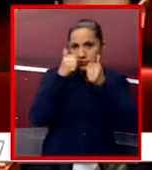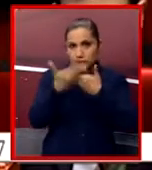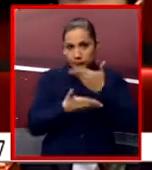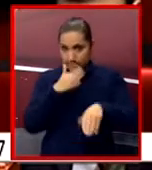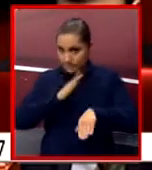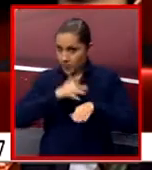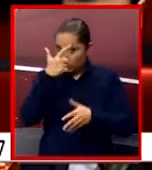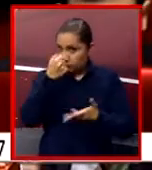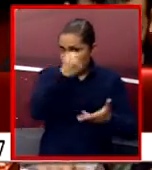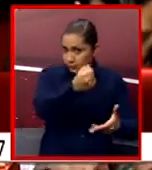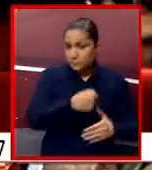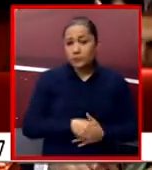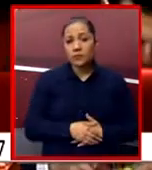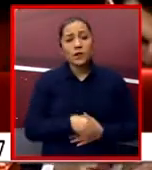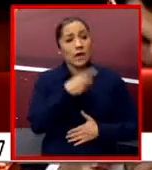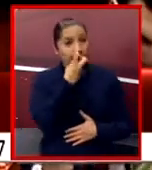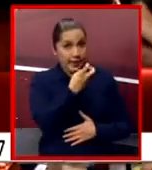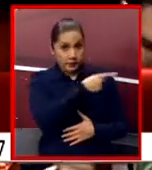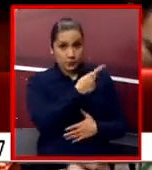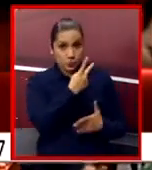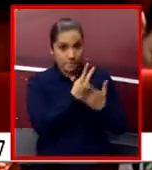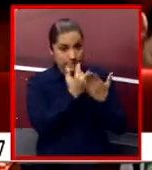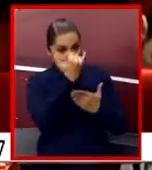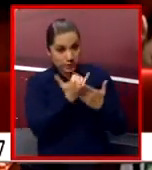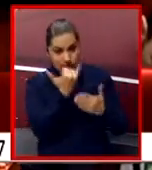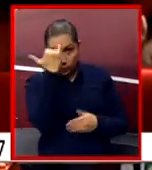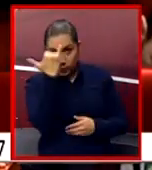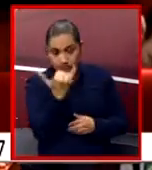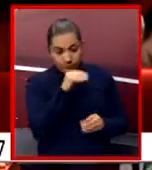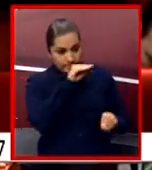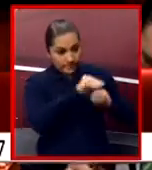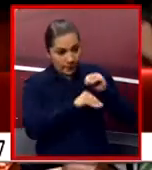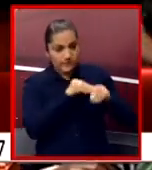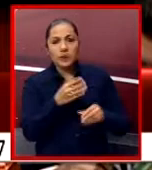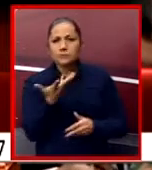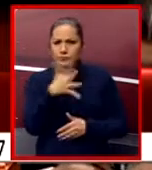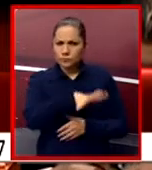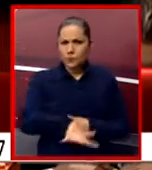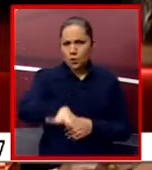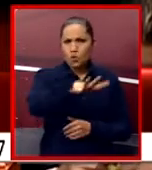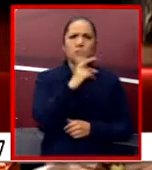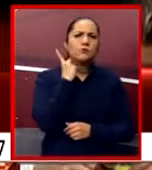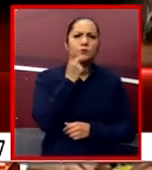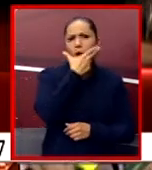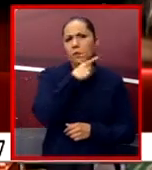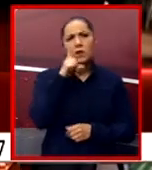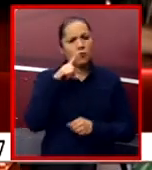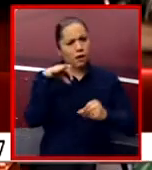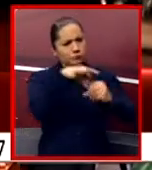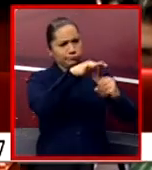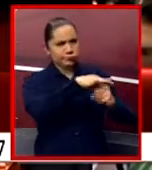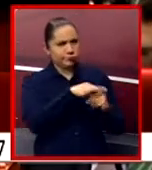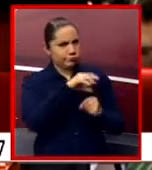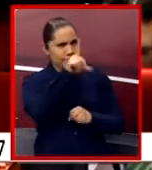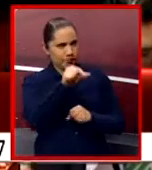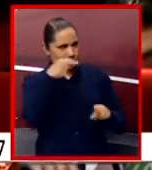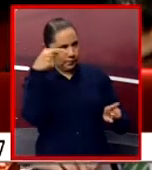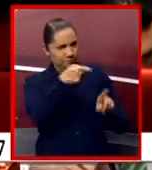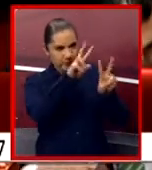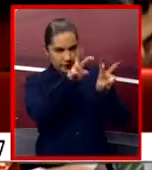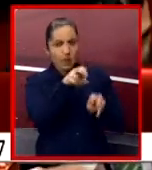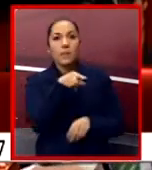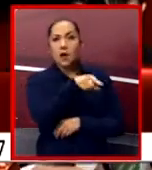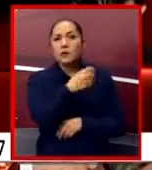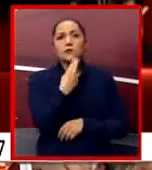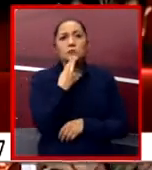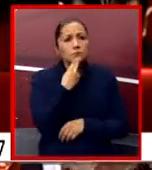tienen dispuestos en ese proyecto y que estarán a consideración de las y los diputados permitirán a la Cancillería seguir llevando